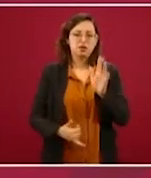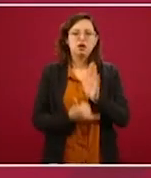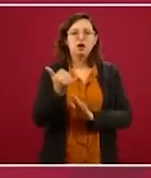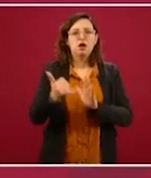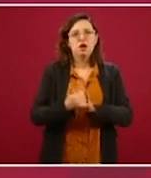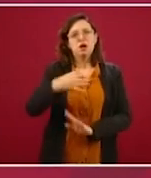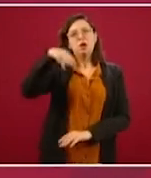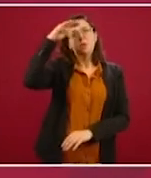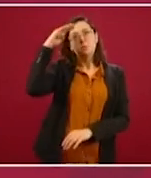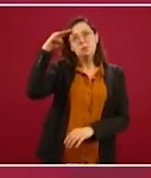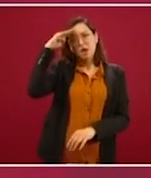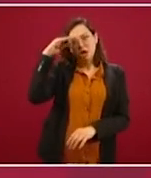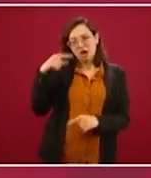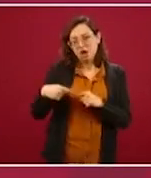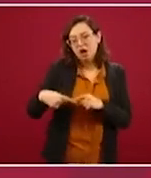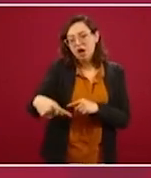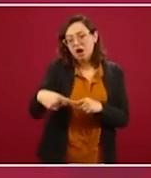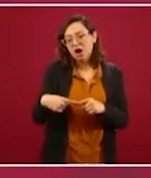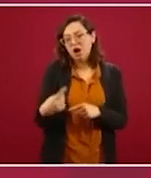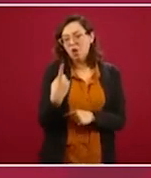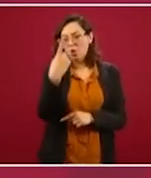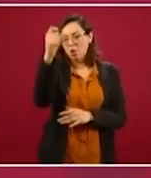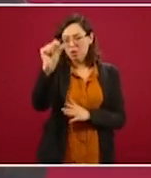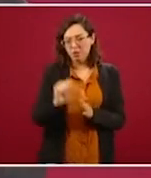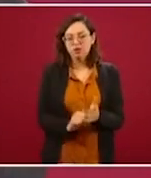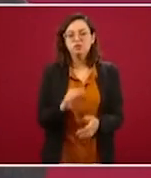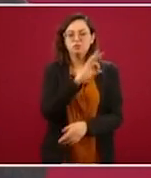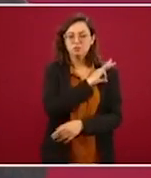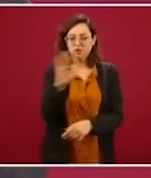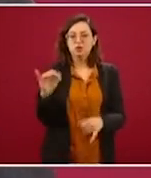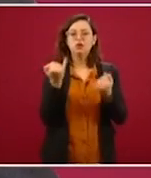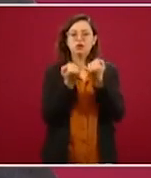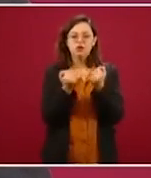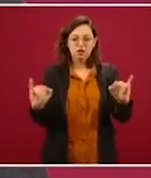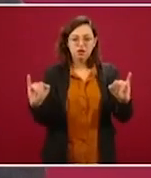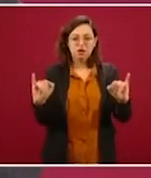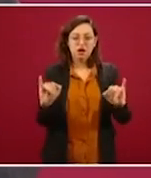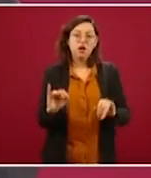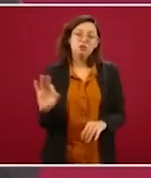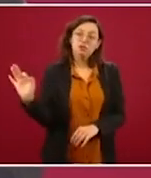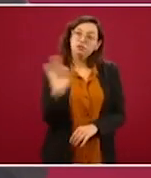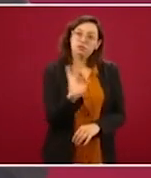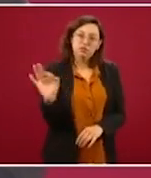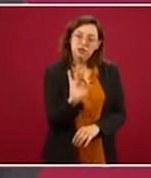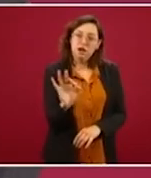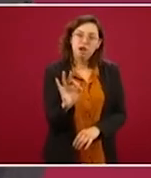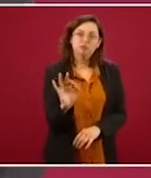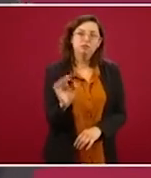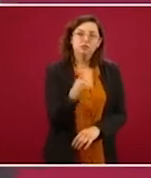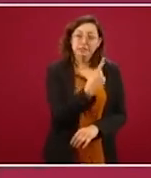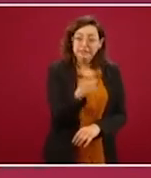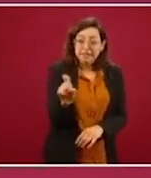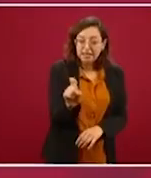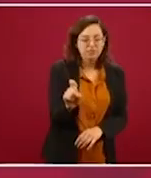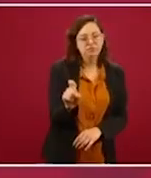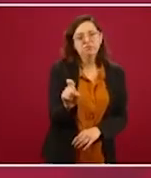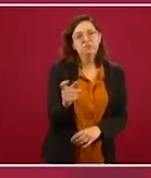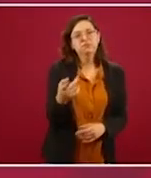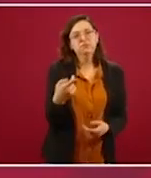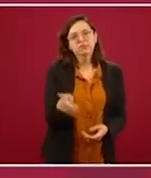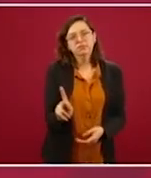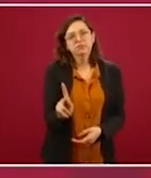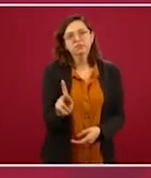mes ya vamos a poder inaugurar, si no 100, si vamos a poder inaugurar